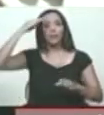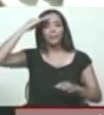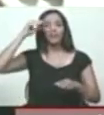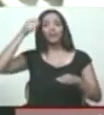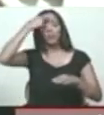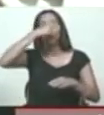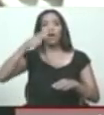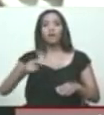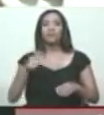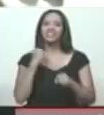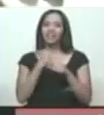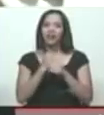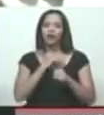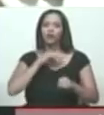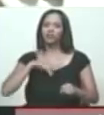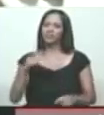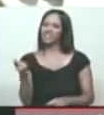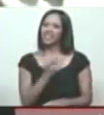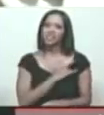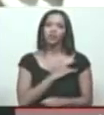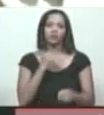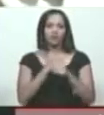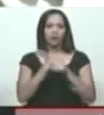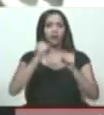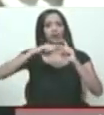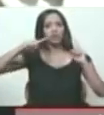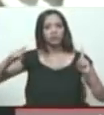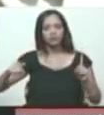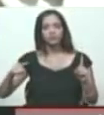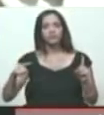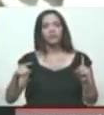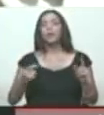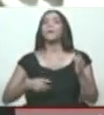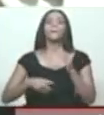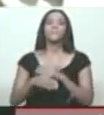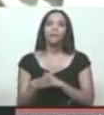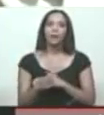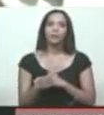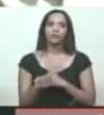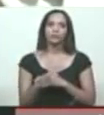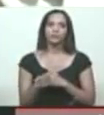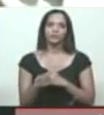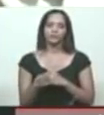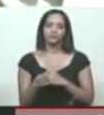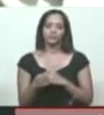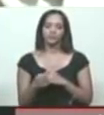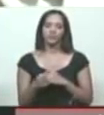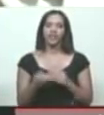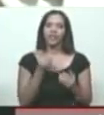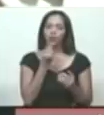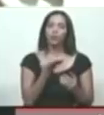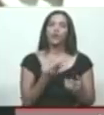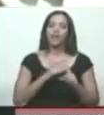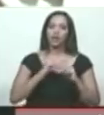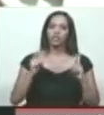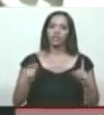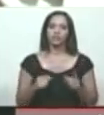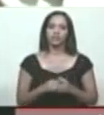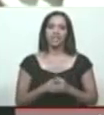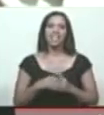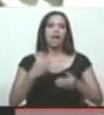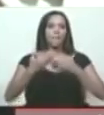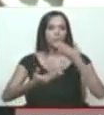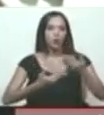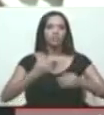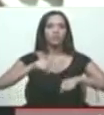de nuestros queridos trabajadores y trabajadoras de Corpoelec, vamos a dar buenas noticias en las